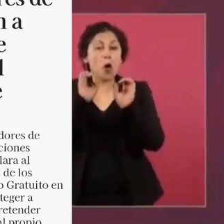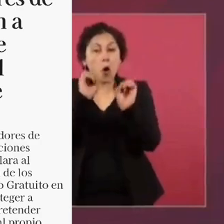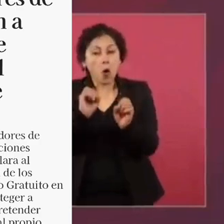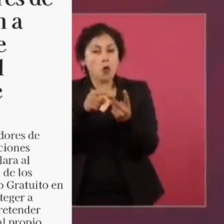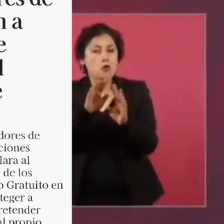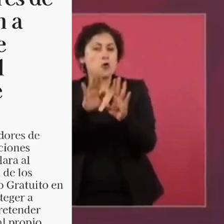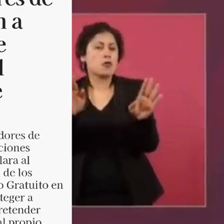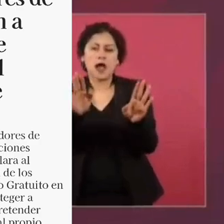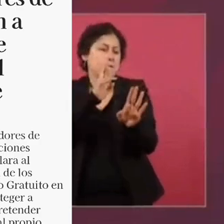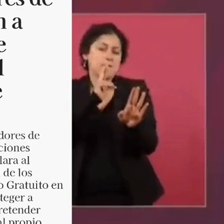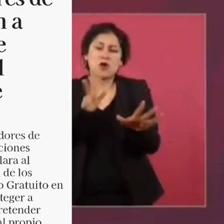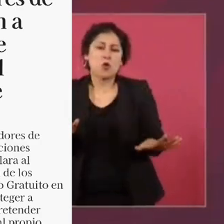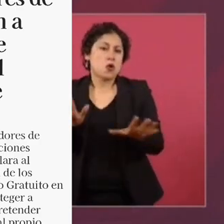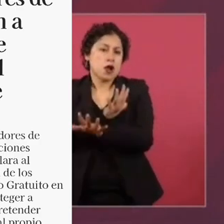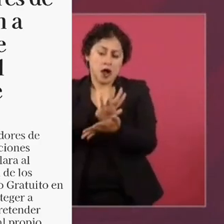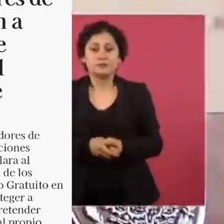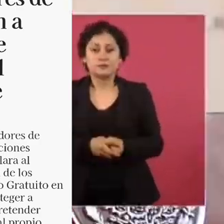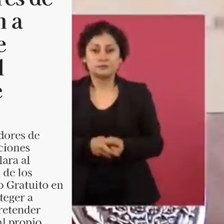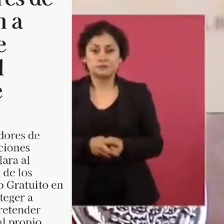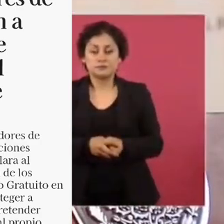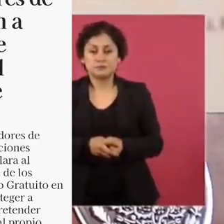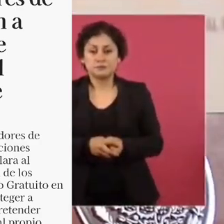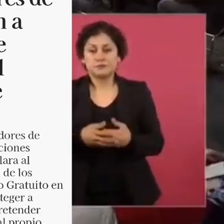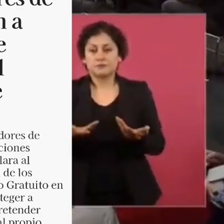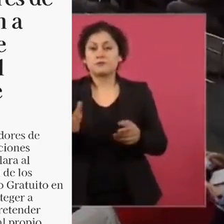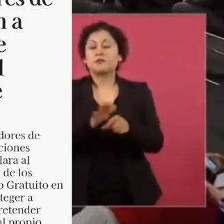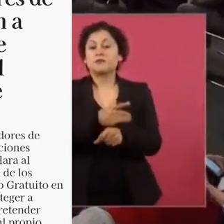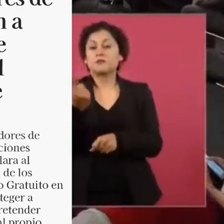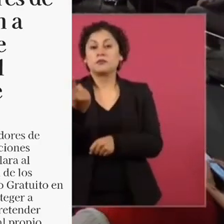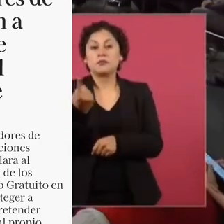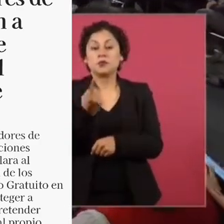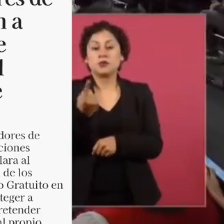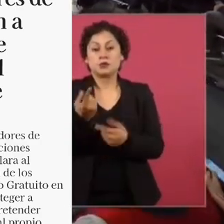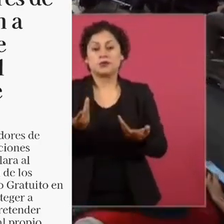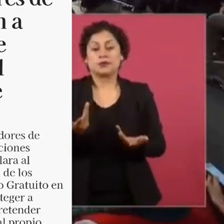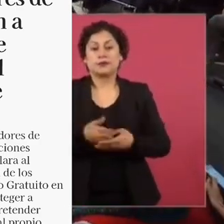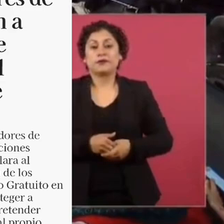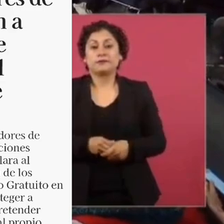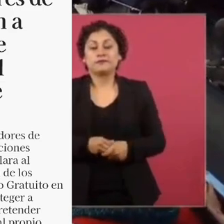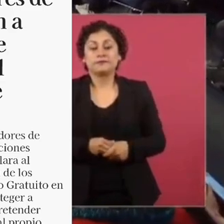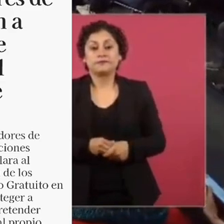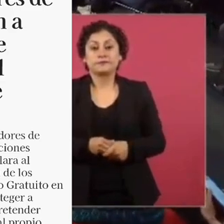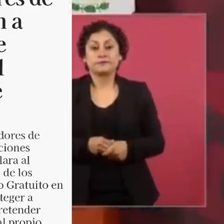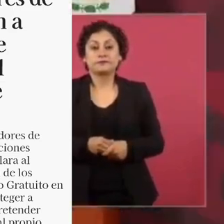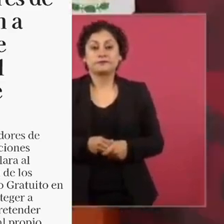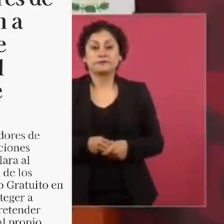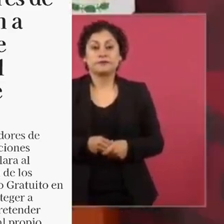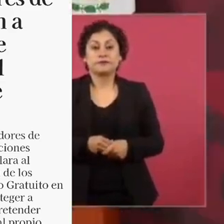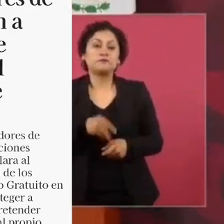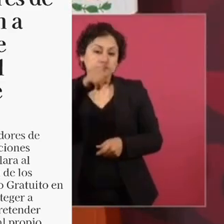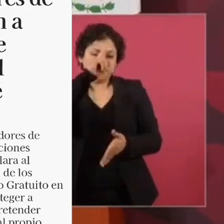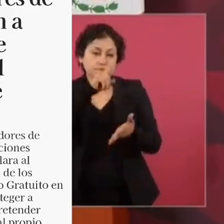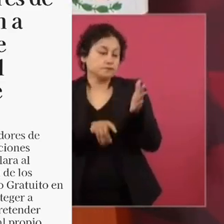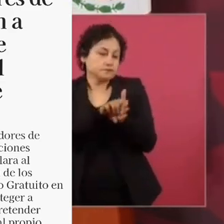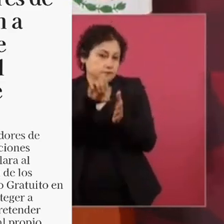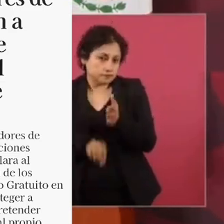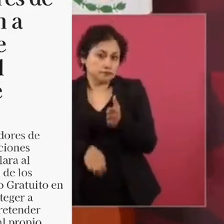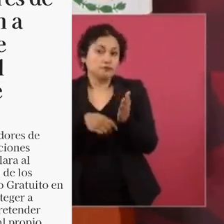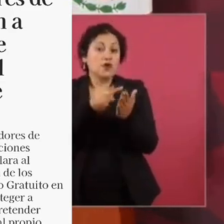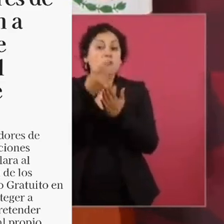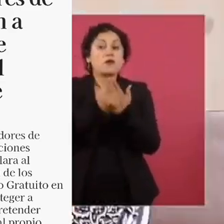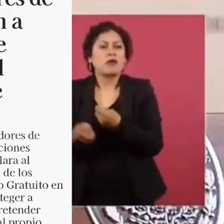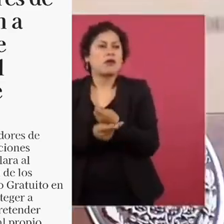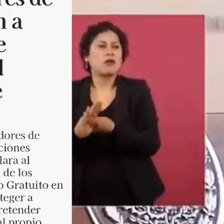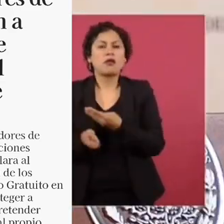que continúe la transformación por qué Por eso Si continúa la transformación tiene que